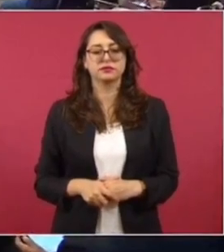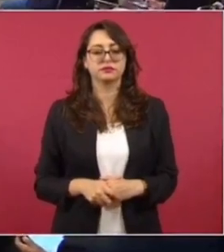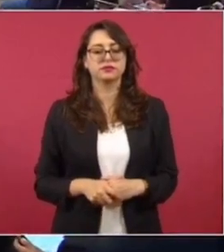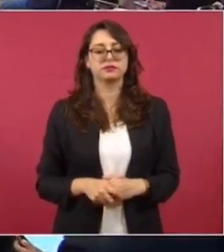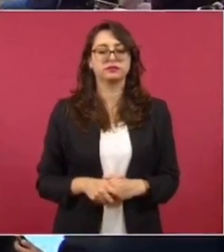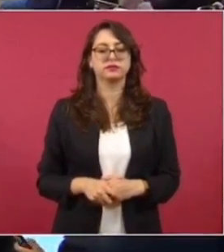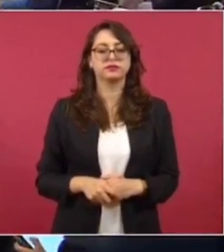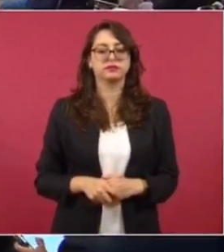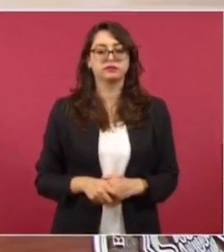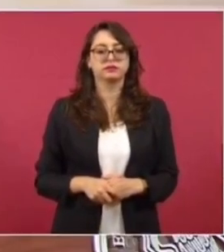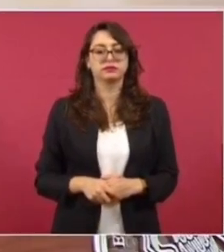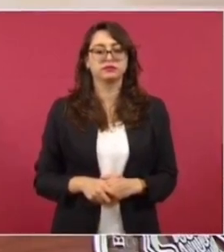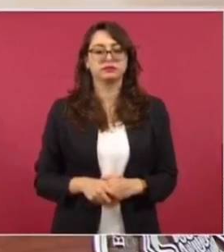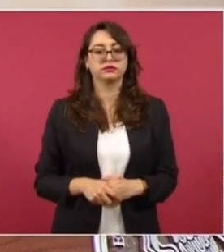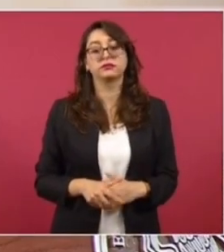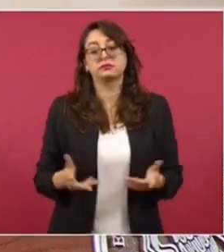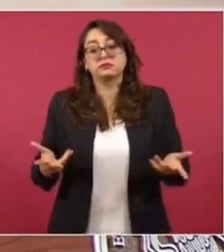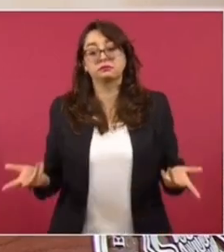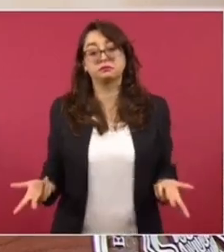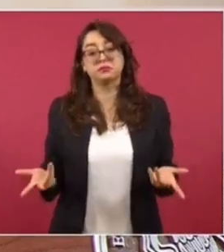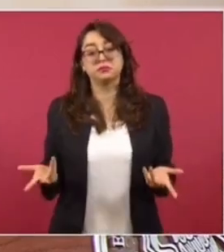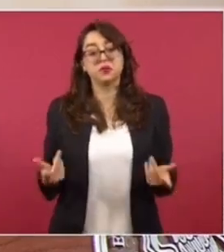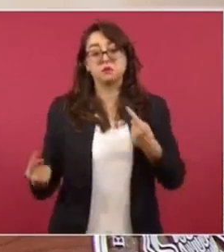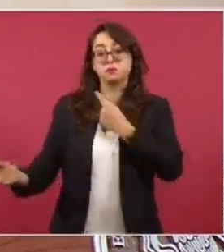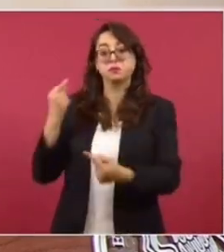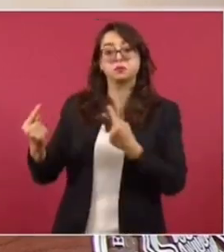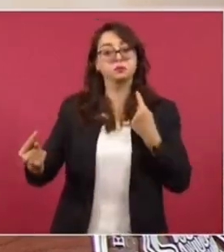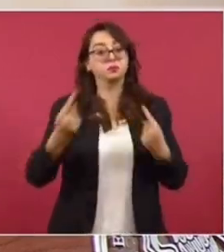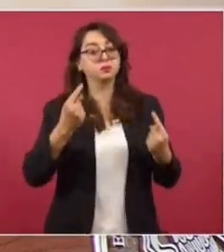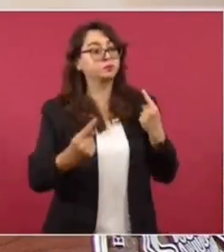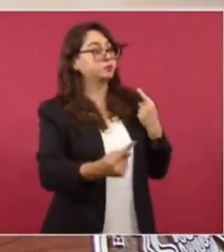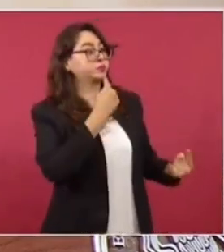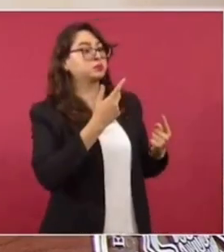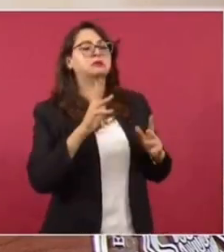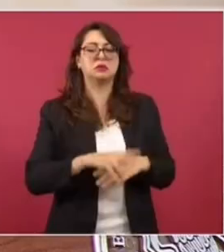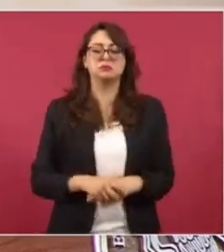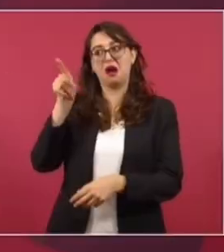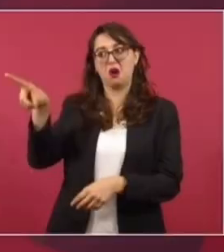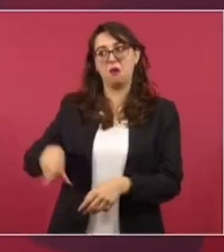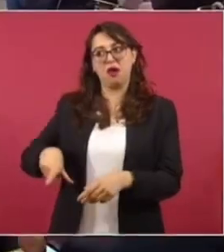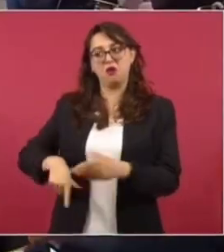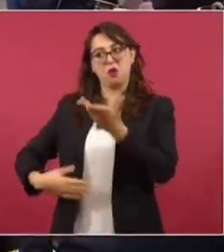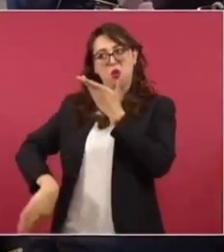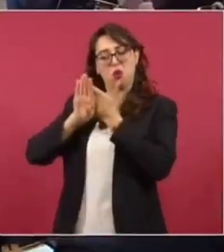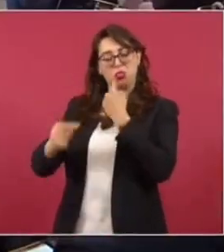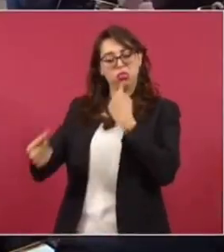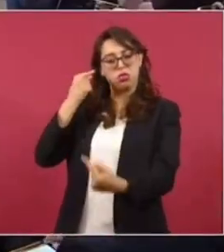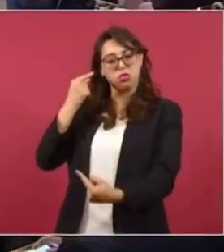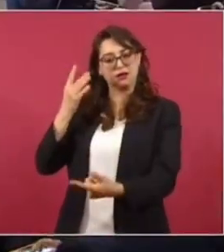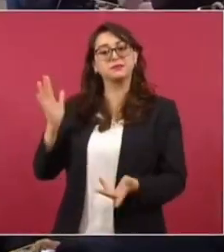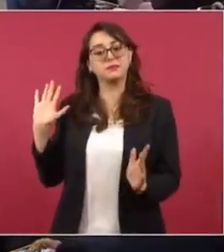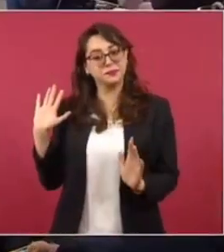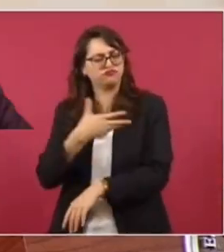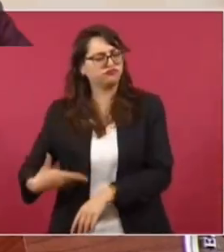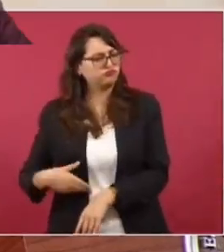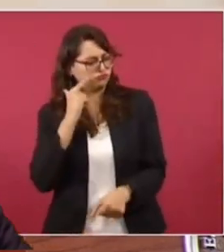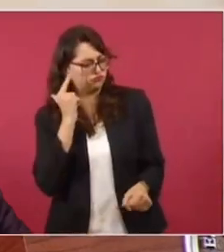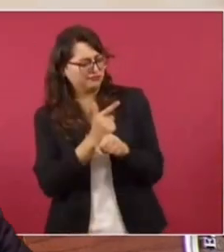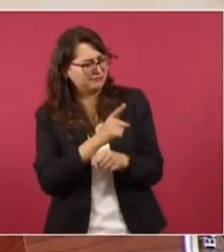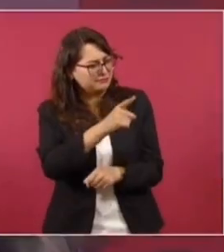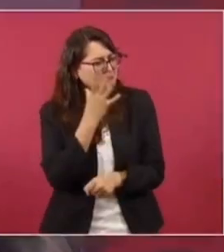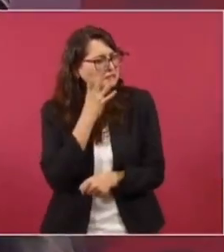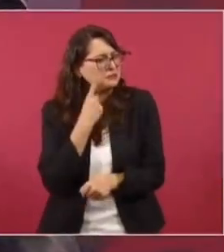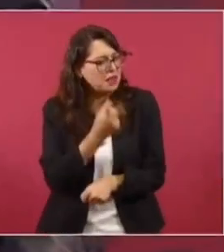van a declarar no grato, que sepa cuando menos la gente por qué es. Fíjense en el caso de Ecuador, para que vean la diferencia. El